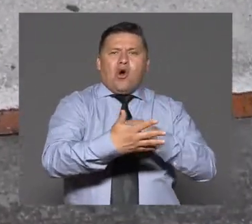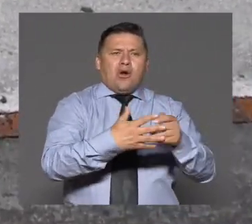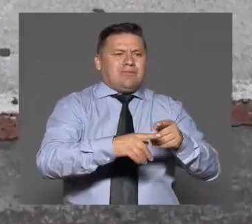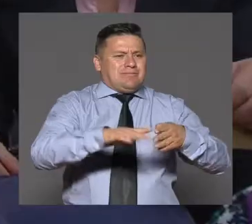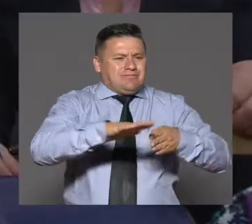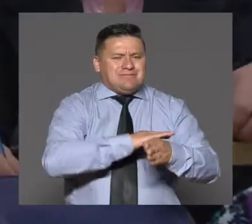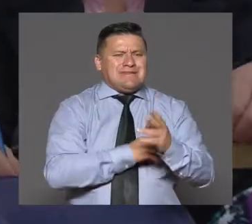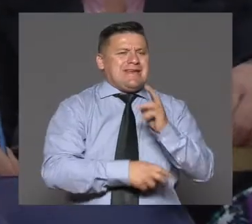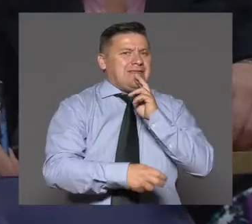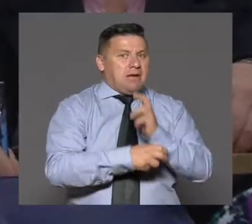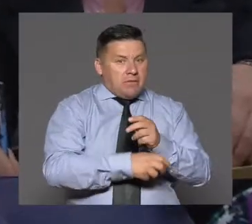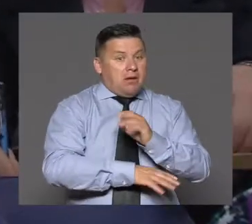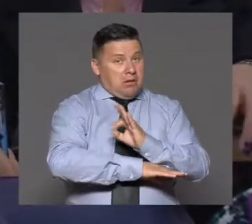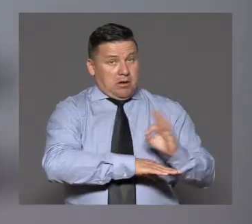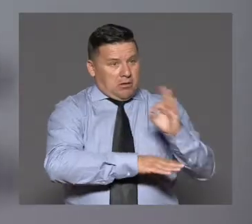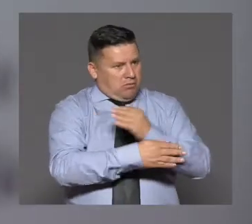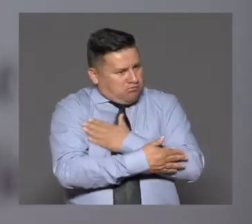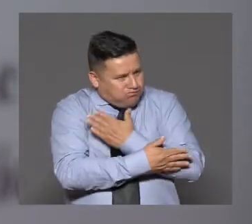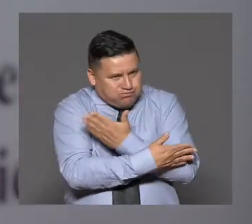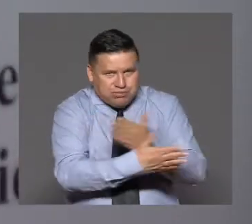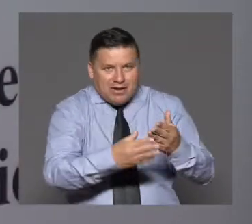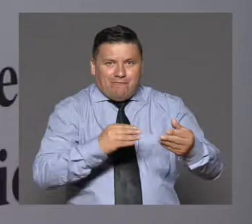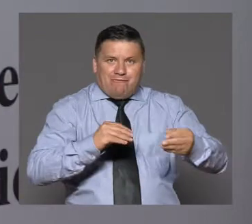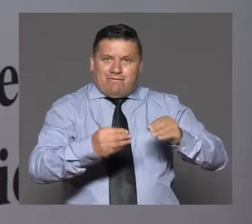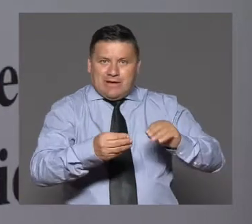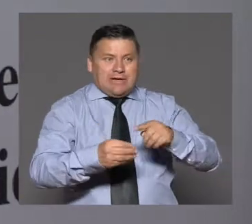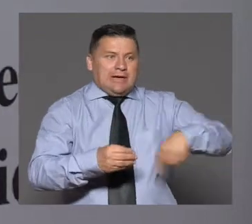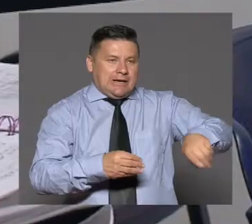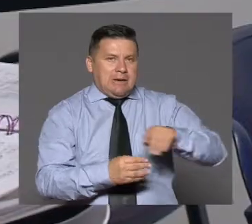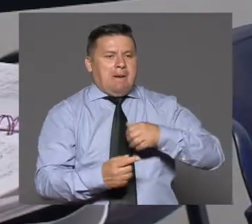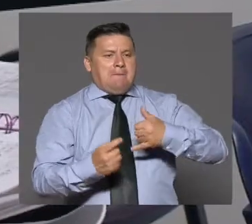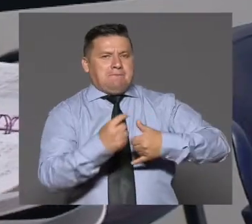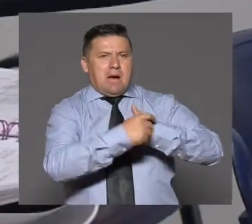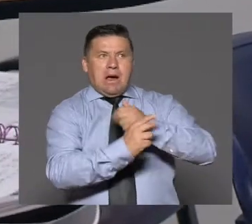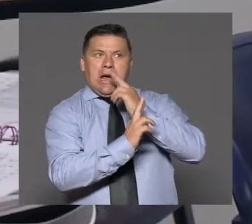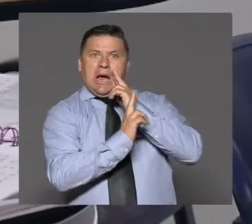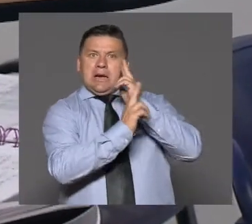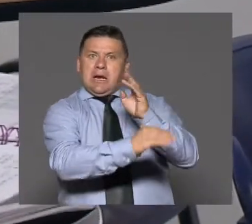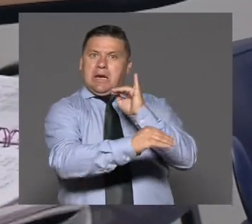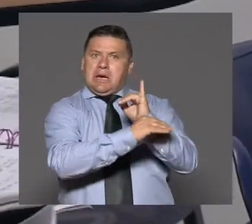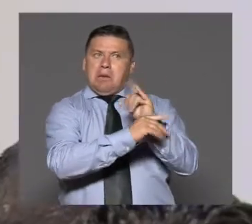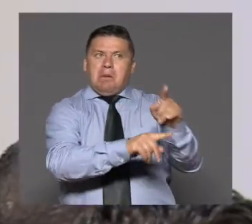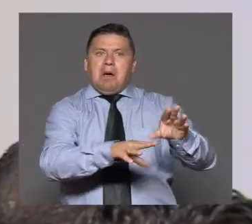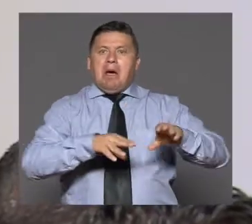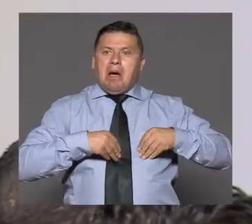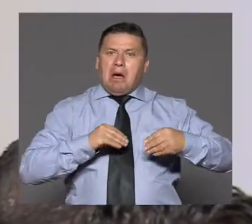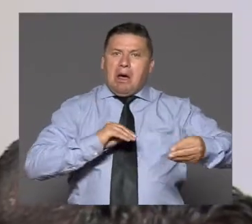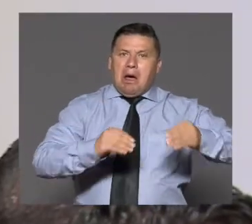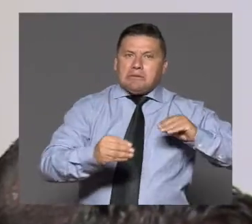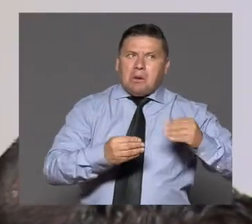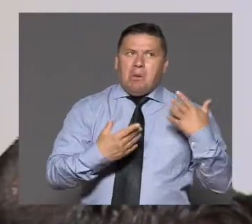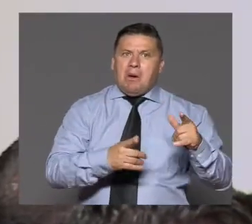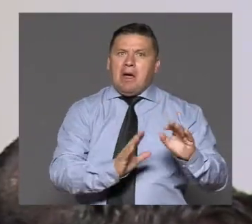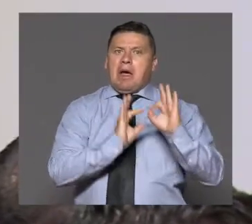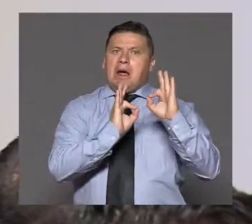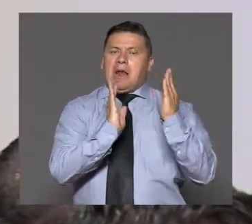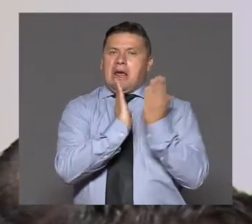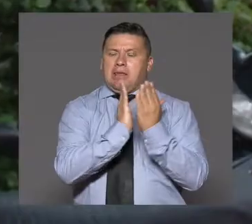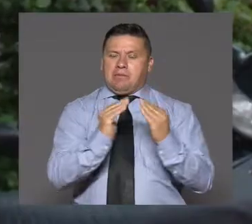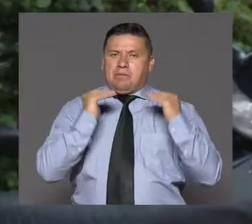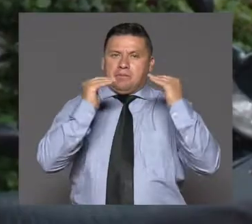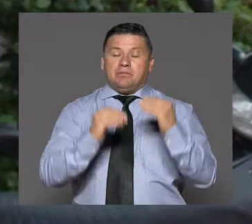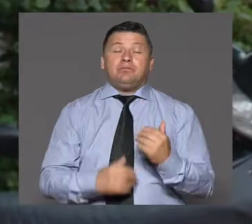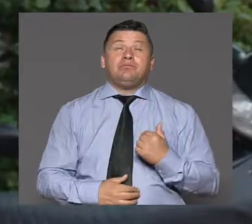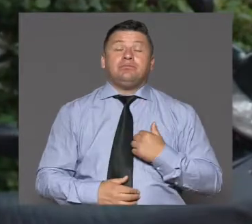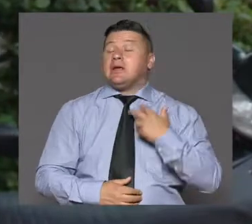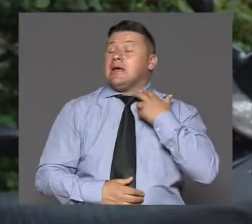acceso a la educación superior. Por esto, la escuela se está consolidando como una institución asequible y de excelente calidad académica. Llevo